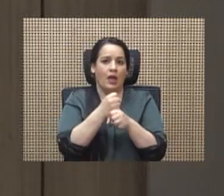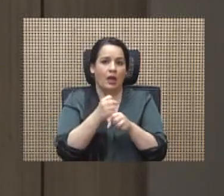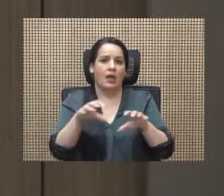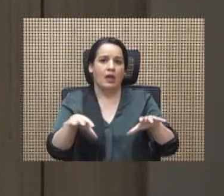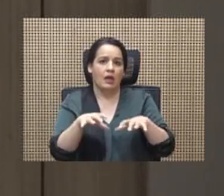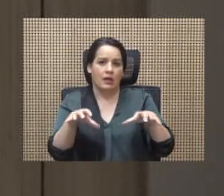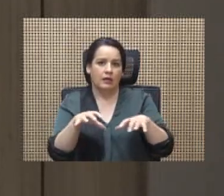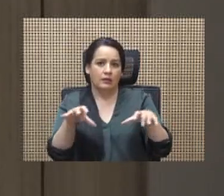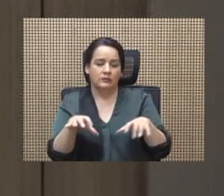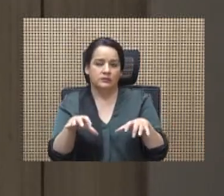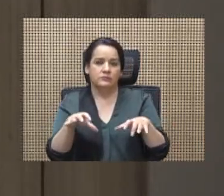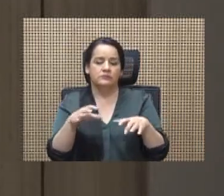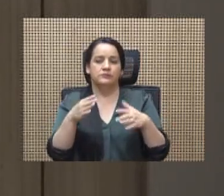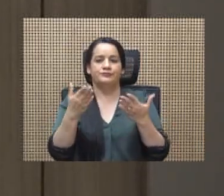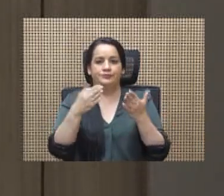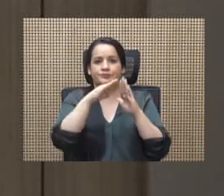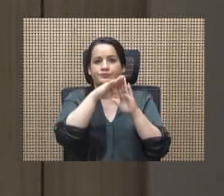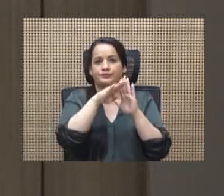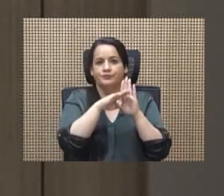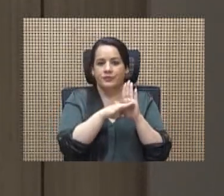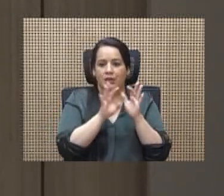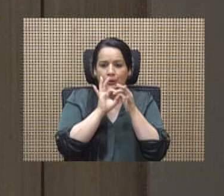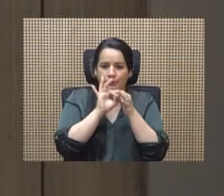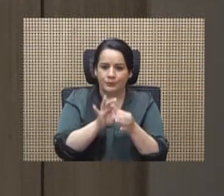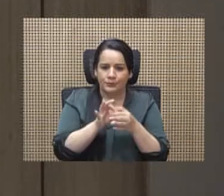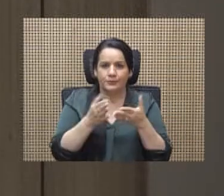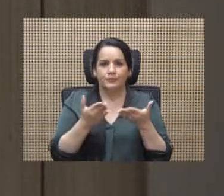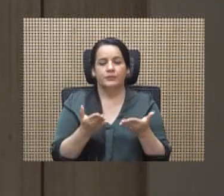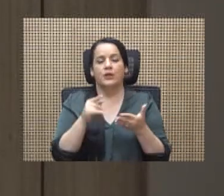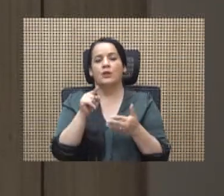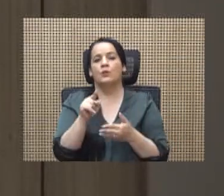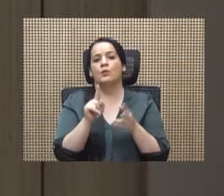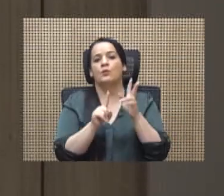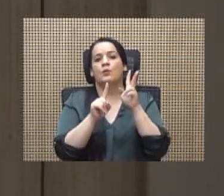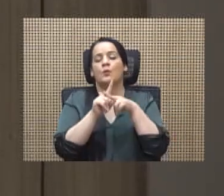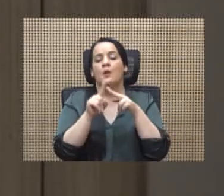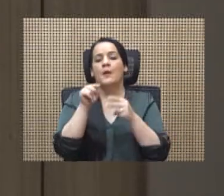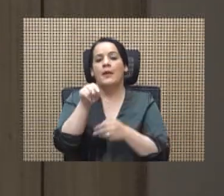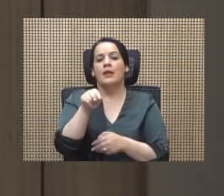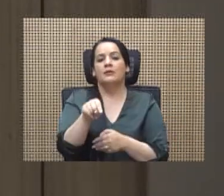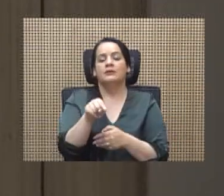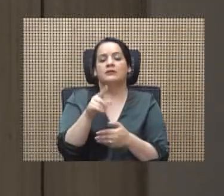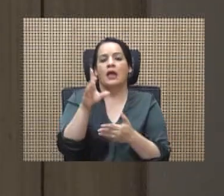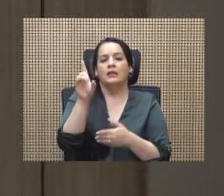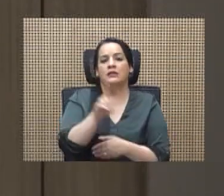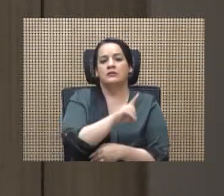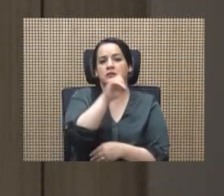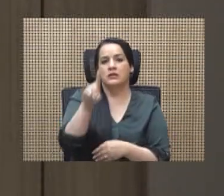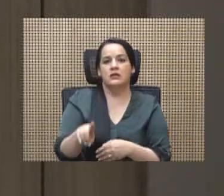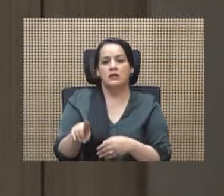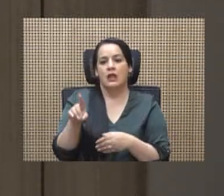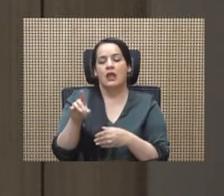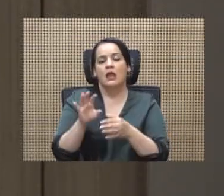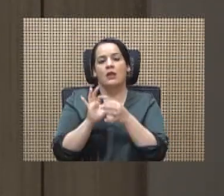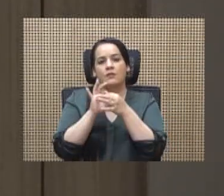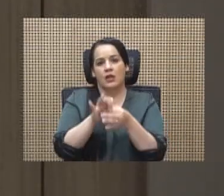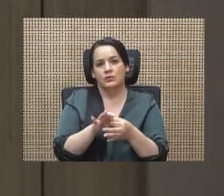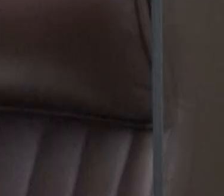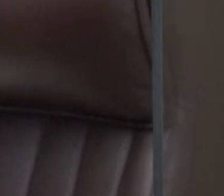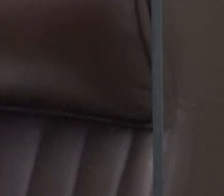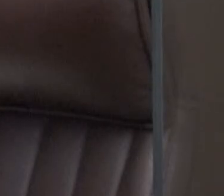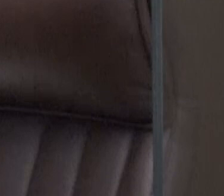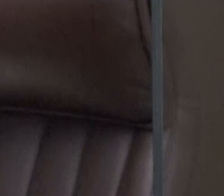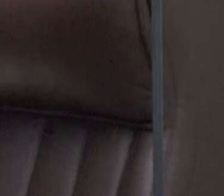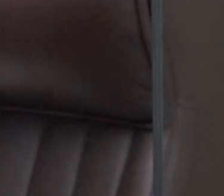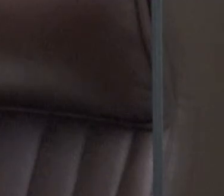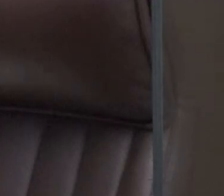medidas con respecto a lo que implica esa discriminación remunerativa basada en género